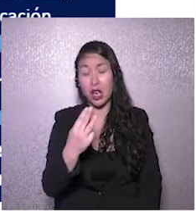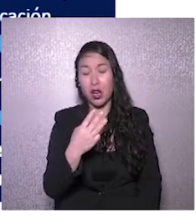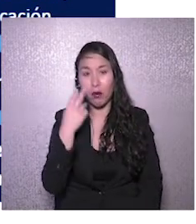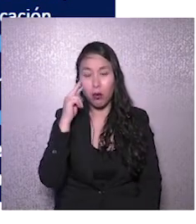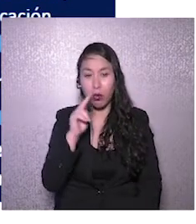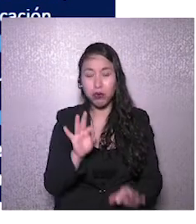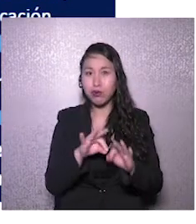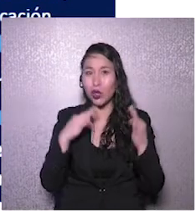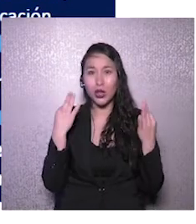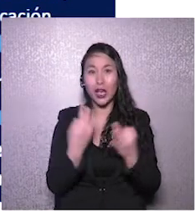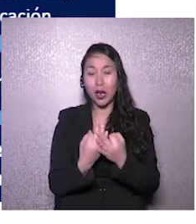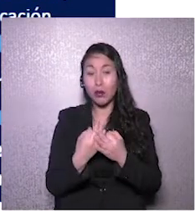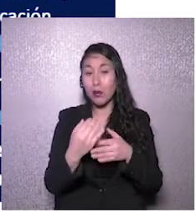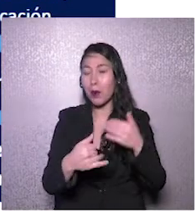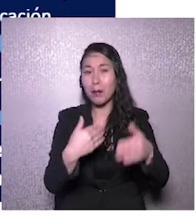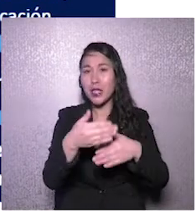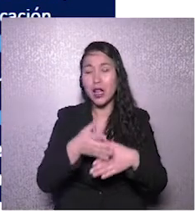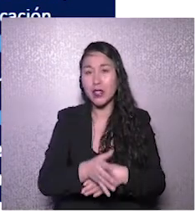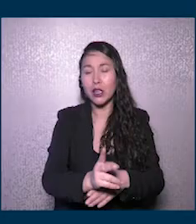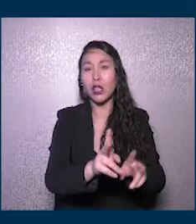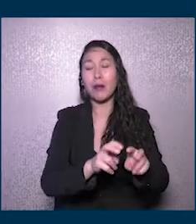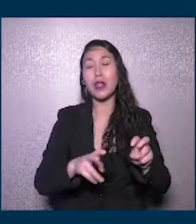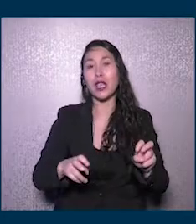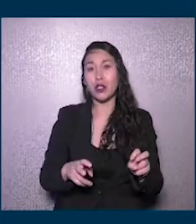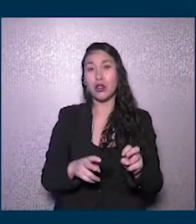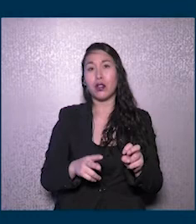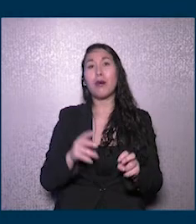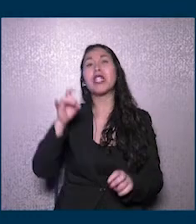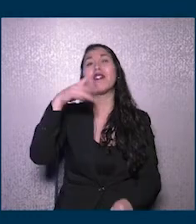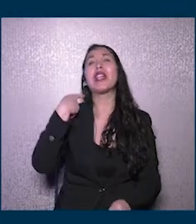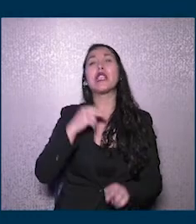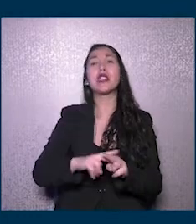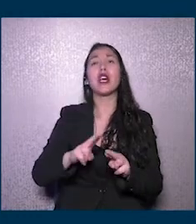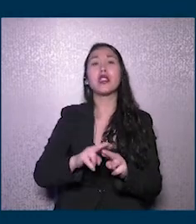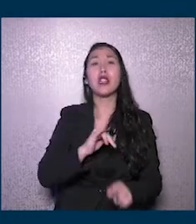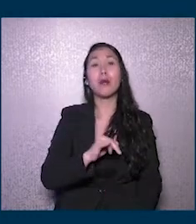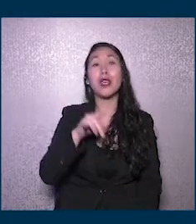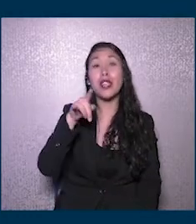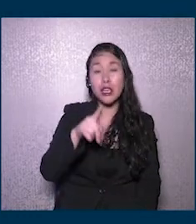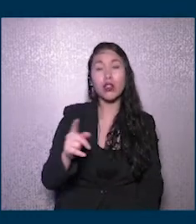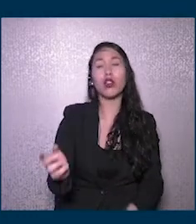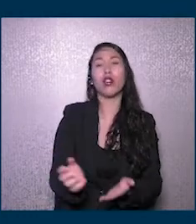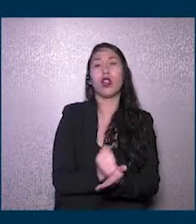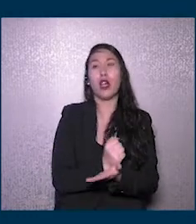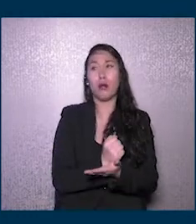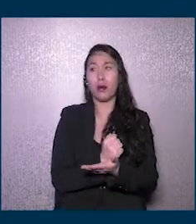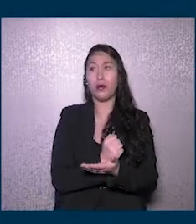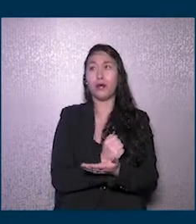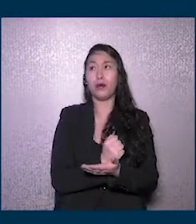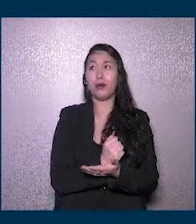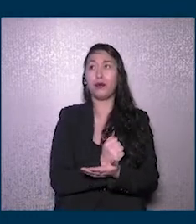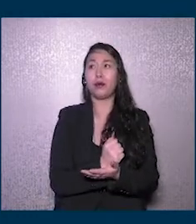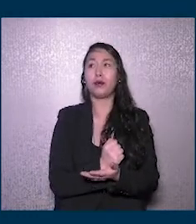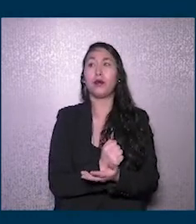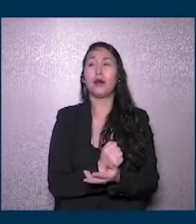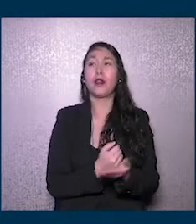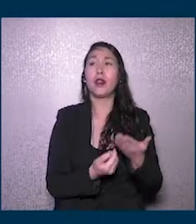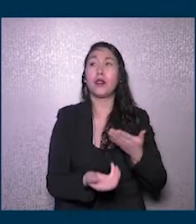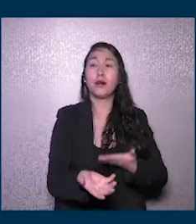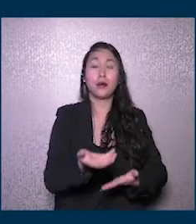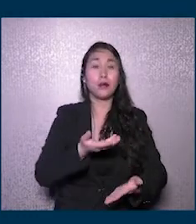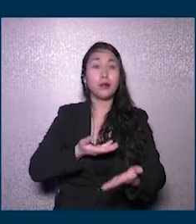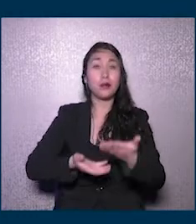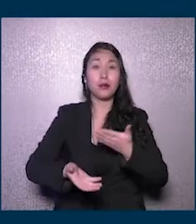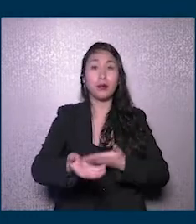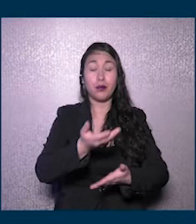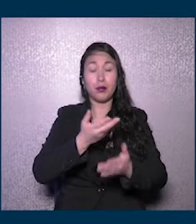el impacto de una u otra intervención. Y eso lo logramos con lo que se llama interoperabilidad, que es lo que hoy día han comentado todo el mundo y